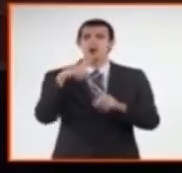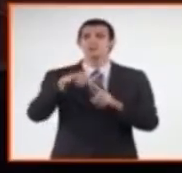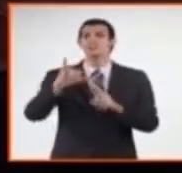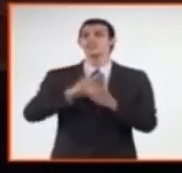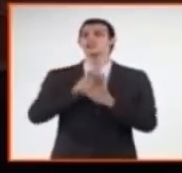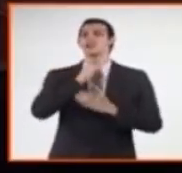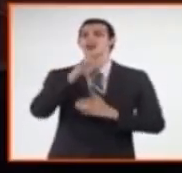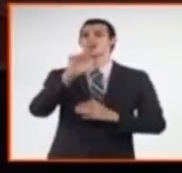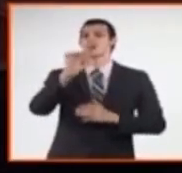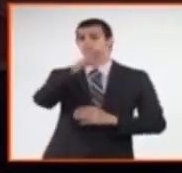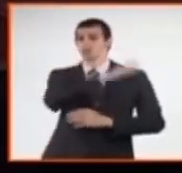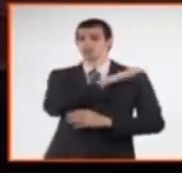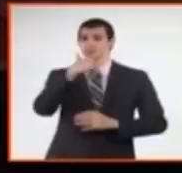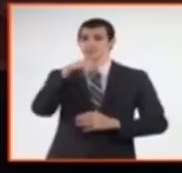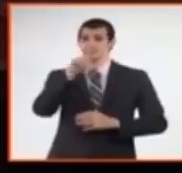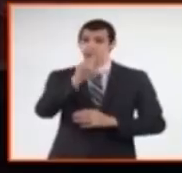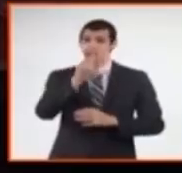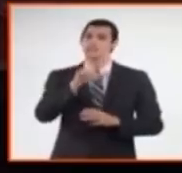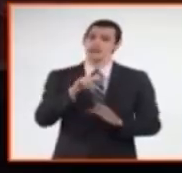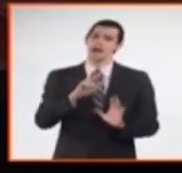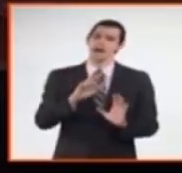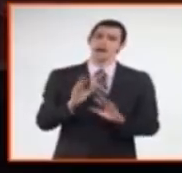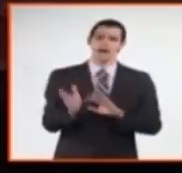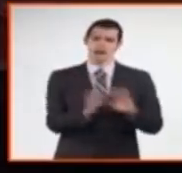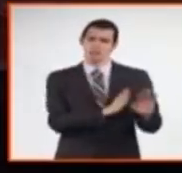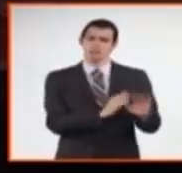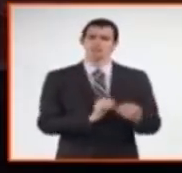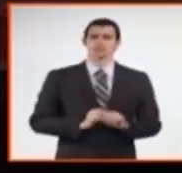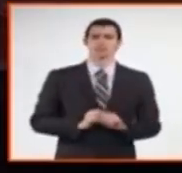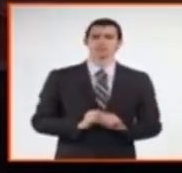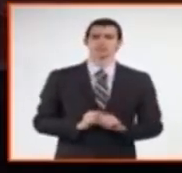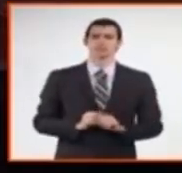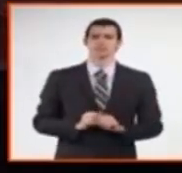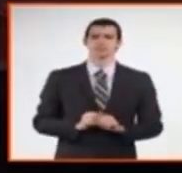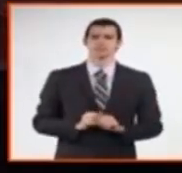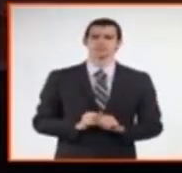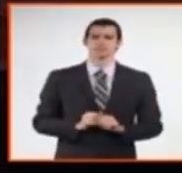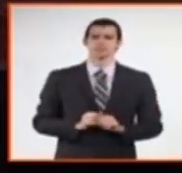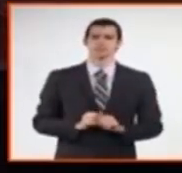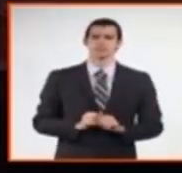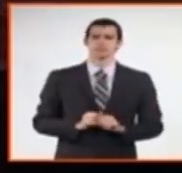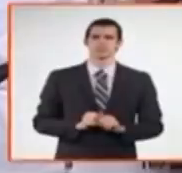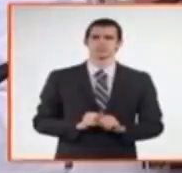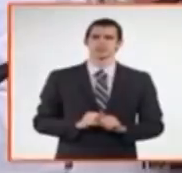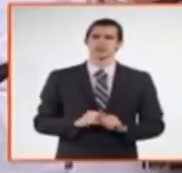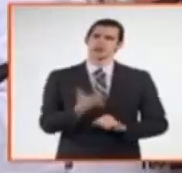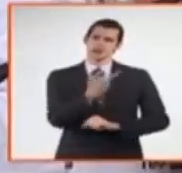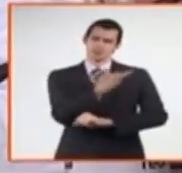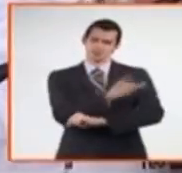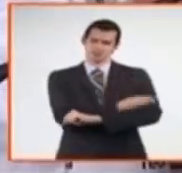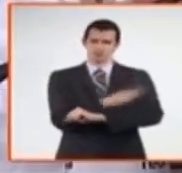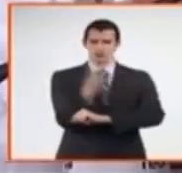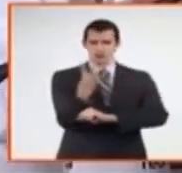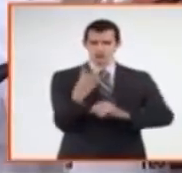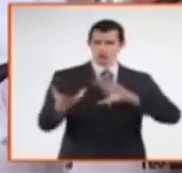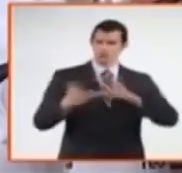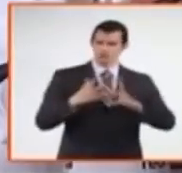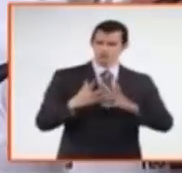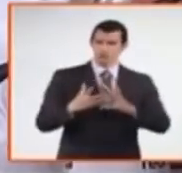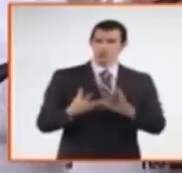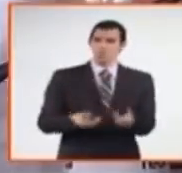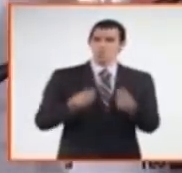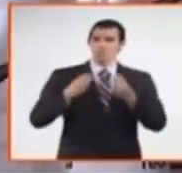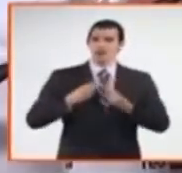lograr esta respuesta mucosa le pudiera reactivar este tipo de respuesta y pudiera ser muy interesante para el fenómeno de